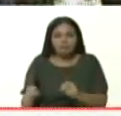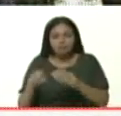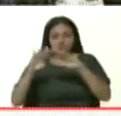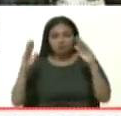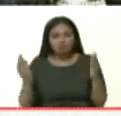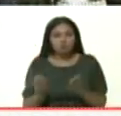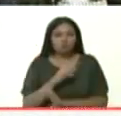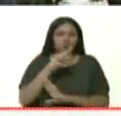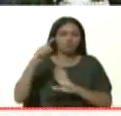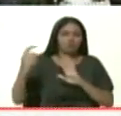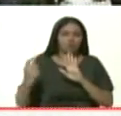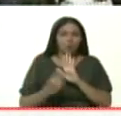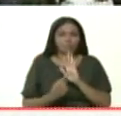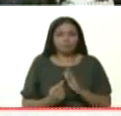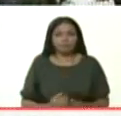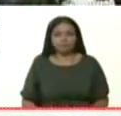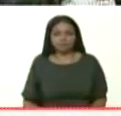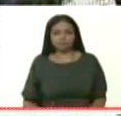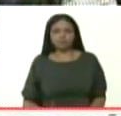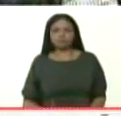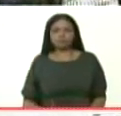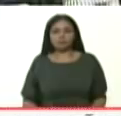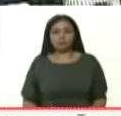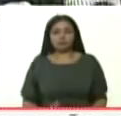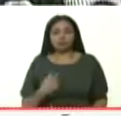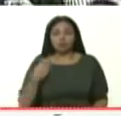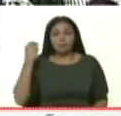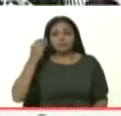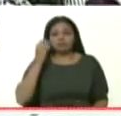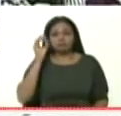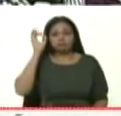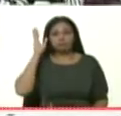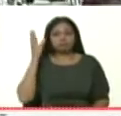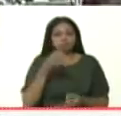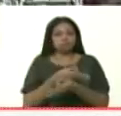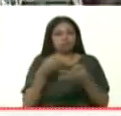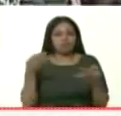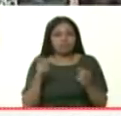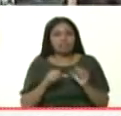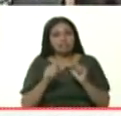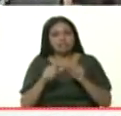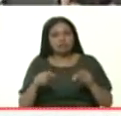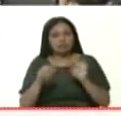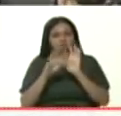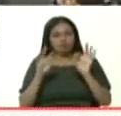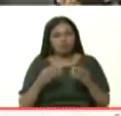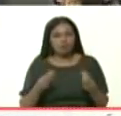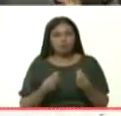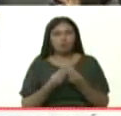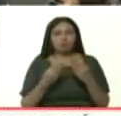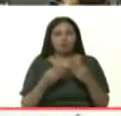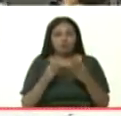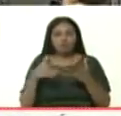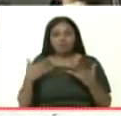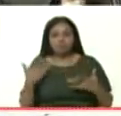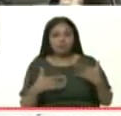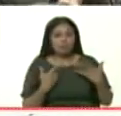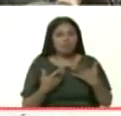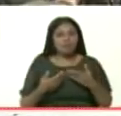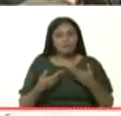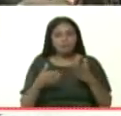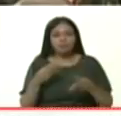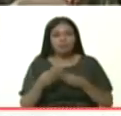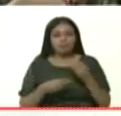mundo entero. Creo que es una idea fabulosa avanzar en un conjunto de eventos que nos permita